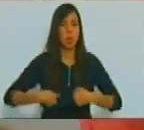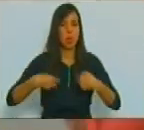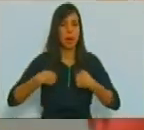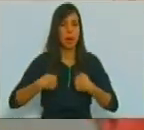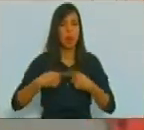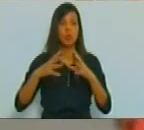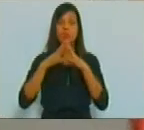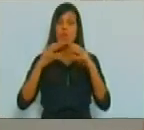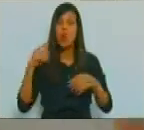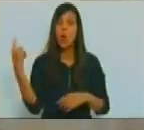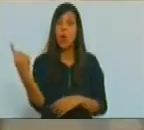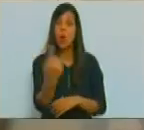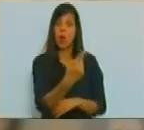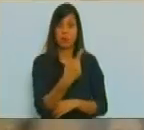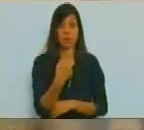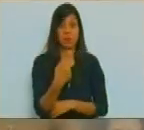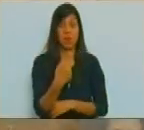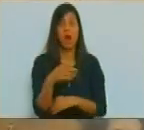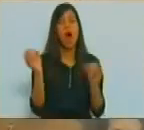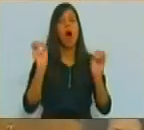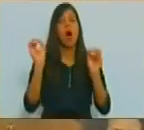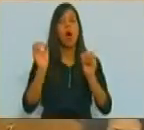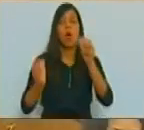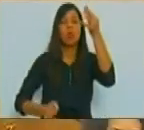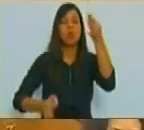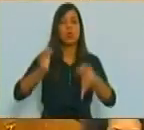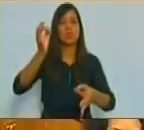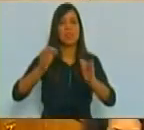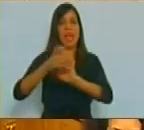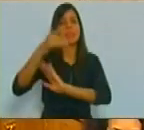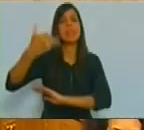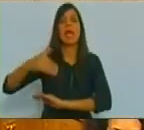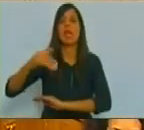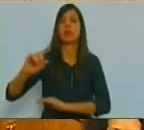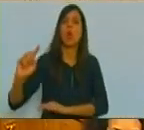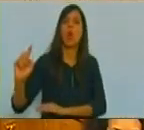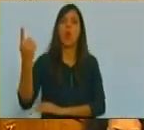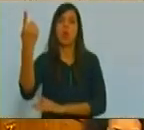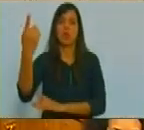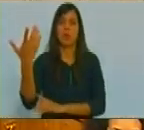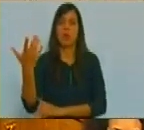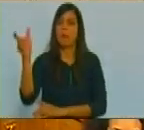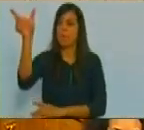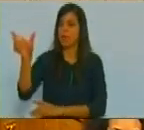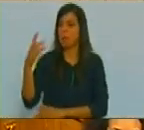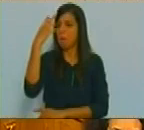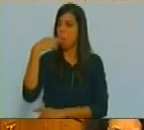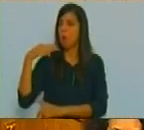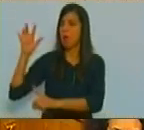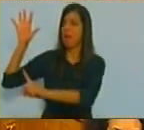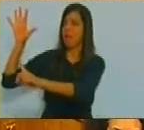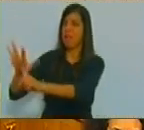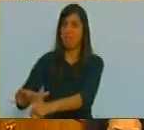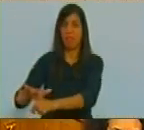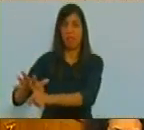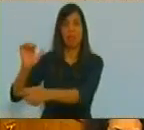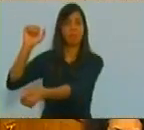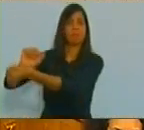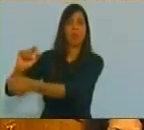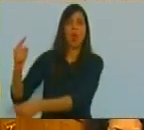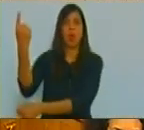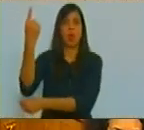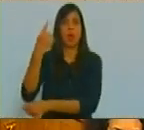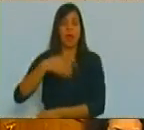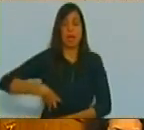todos o tienen que seguir siendo la justicia un derecho que solamente castigue a los más débiles hay